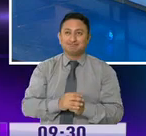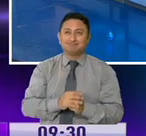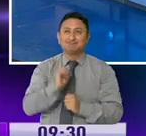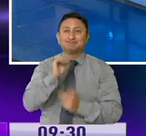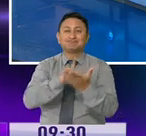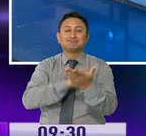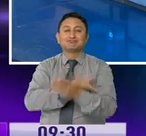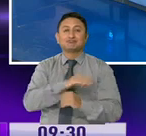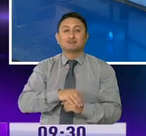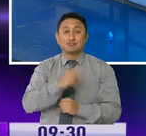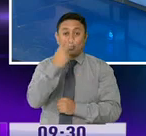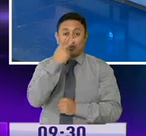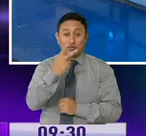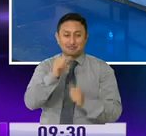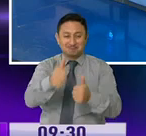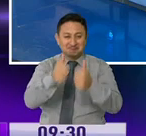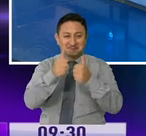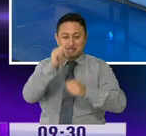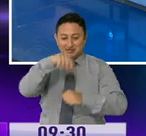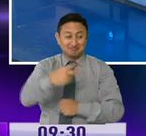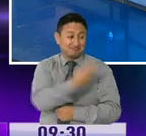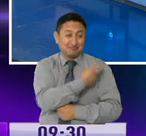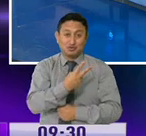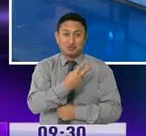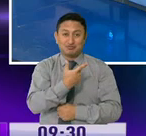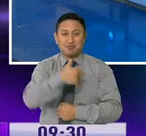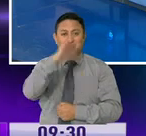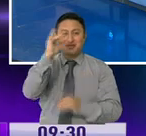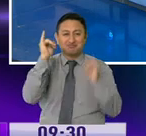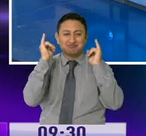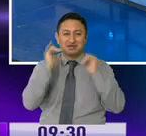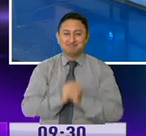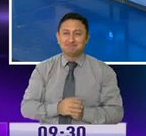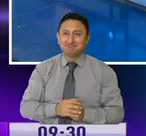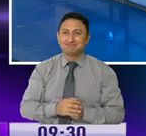el programa y los que están viendo, quédense con esta pareja, la más divertida de la